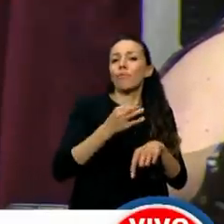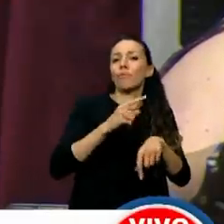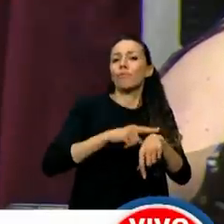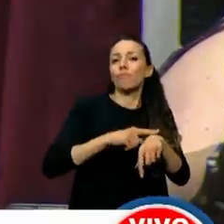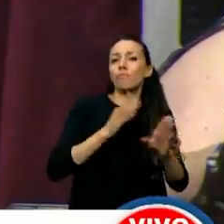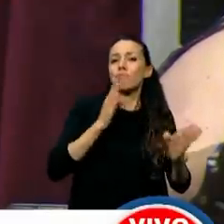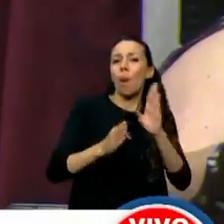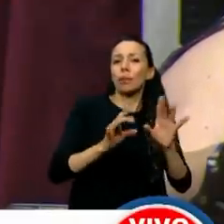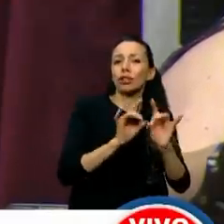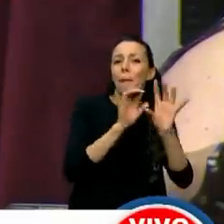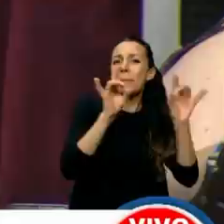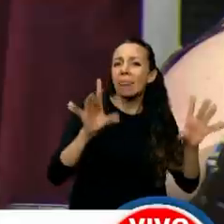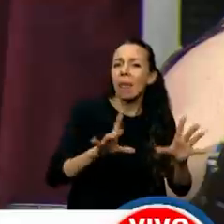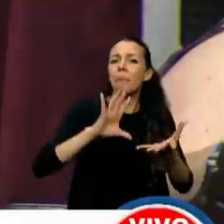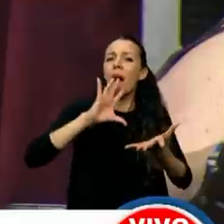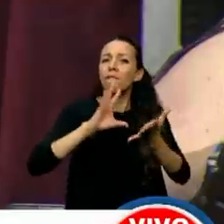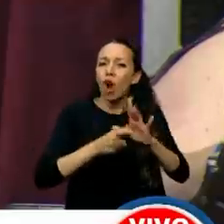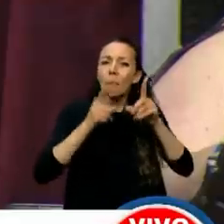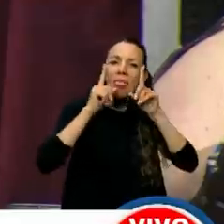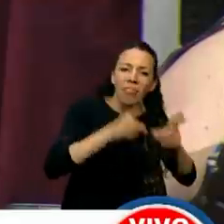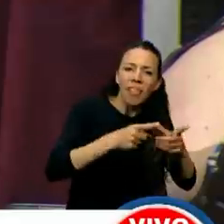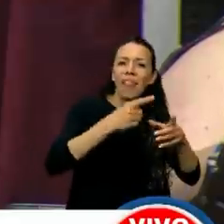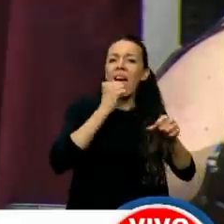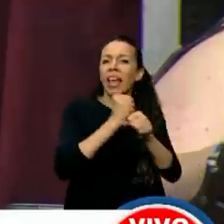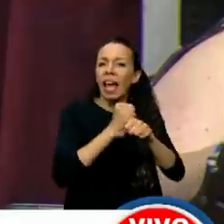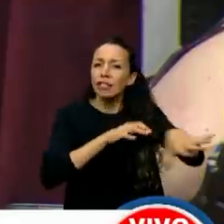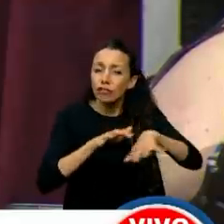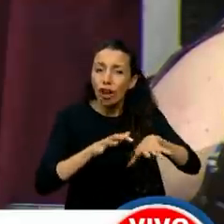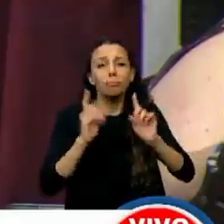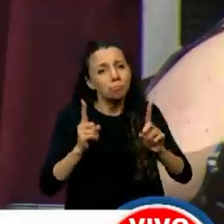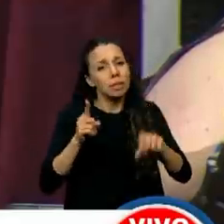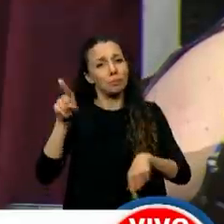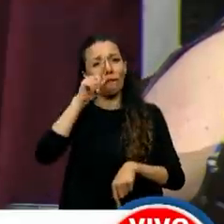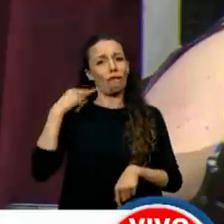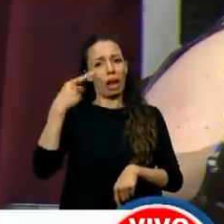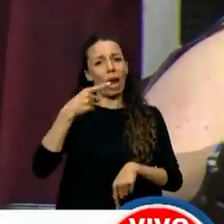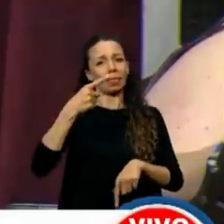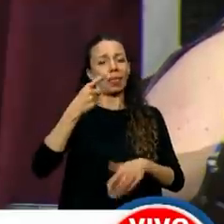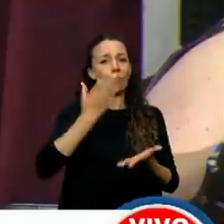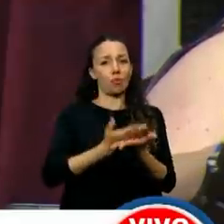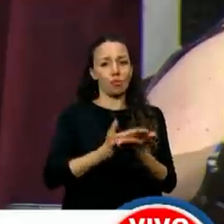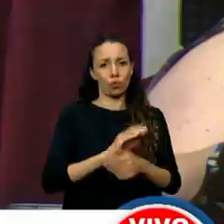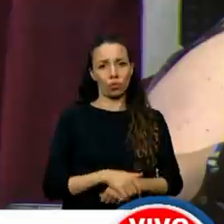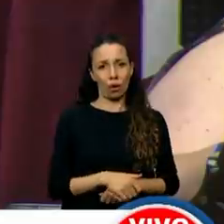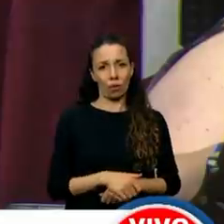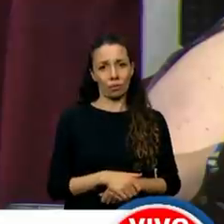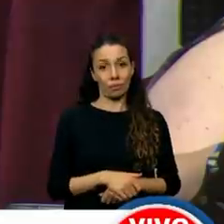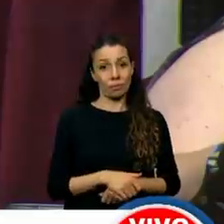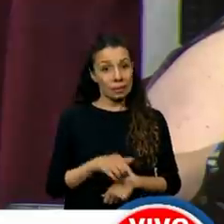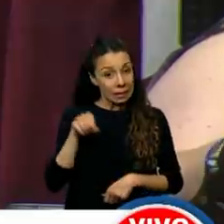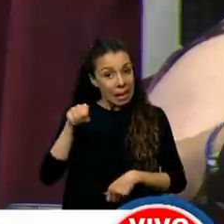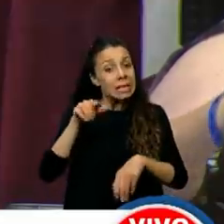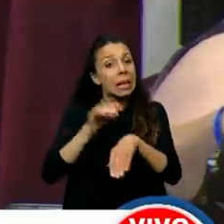de la pandemia que llevó adelante el gobierno de alberto fernández la responsabilidad